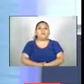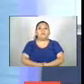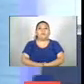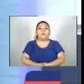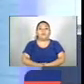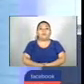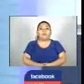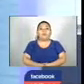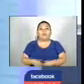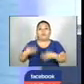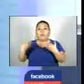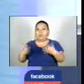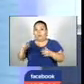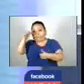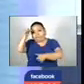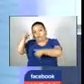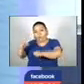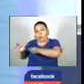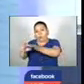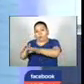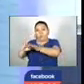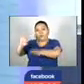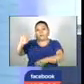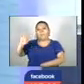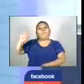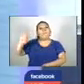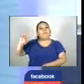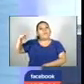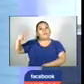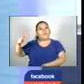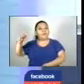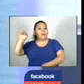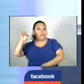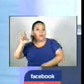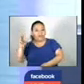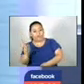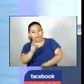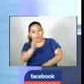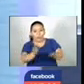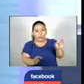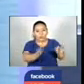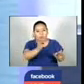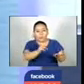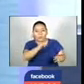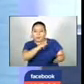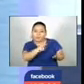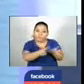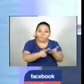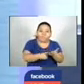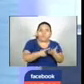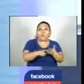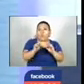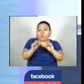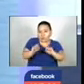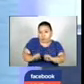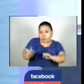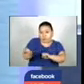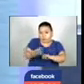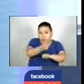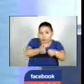coordinación a la Fiscalía General de la República, esto se lleva pues justamente a un juzgado y ahí se puede sancionar una prisión